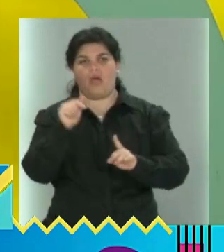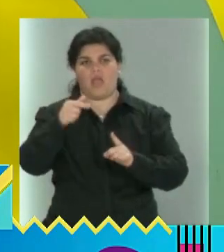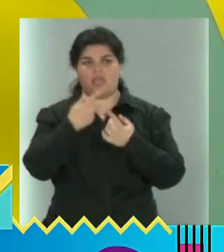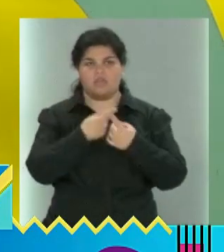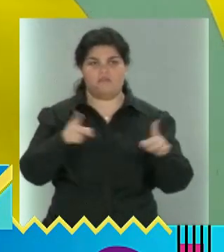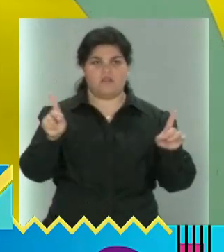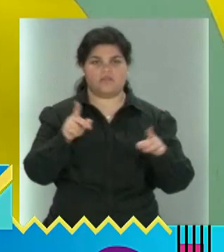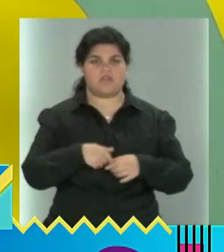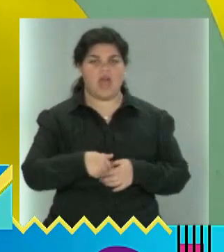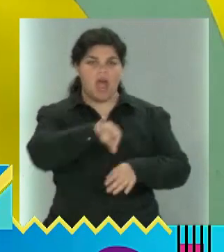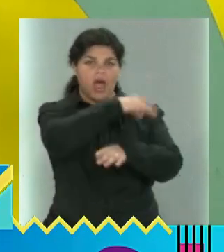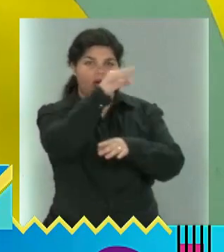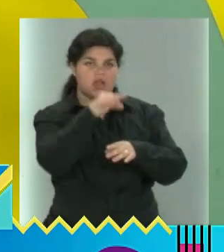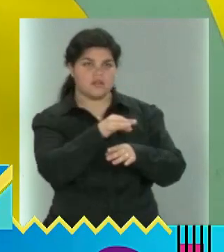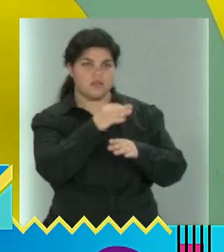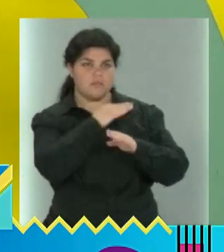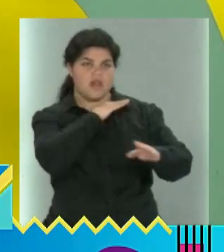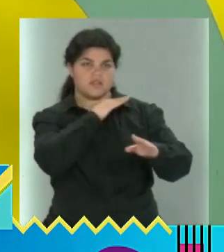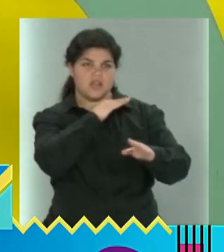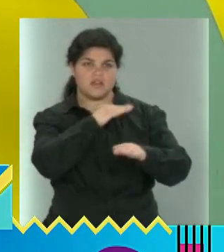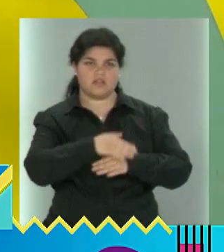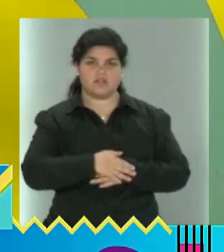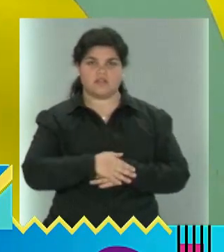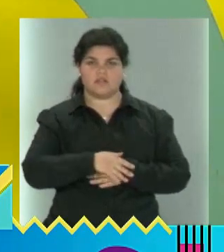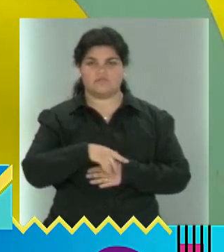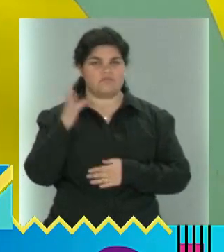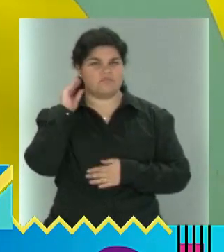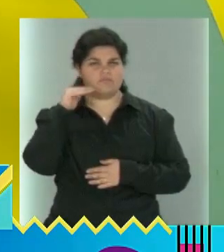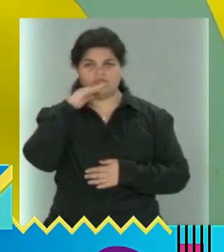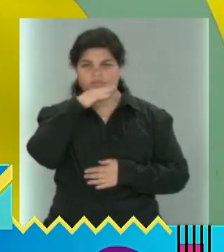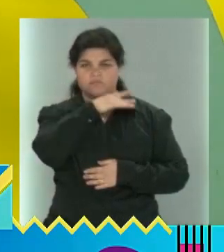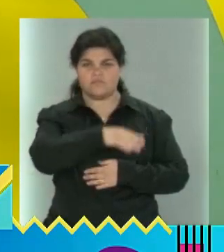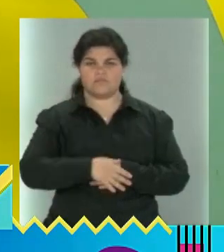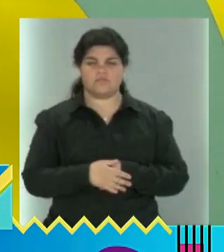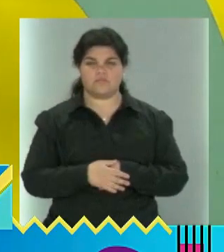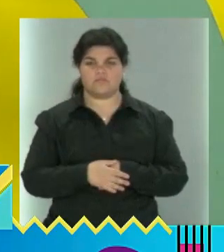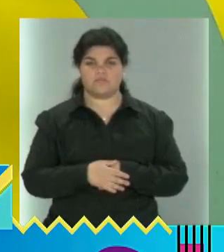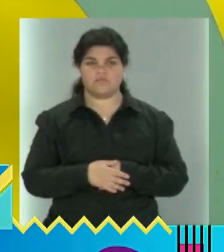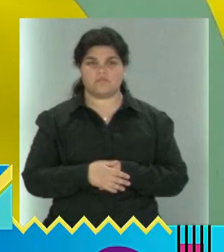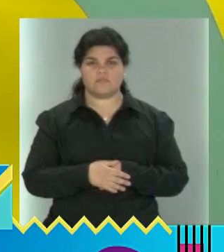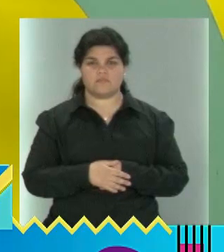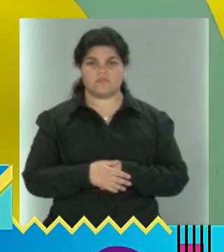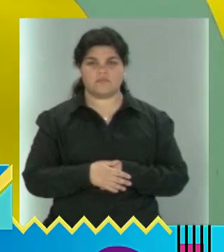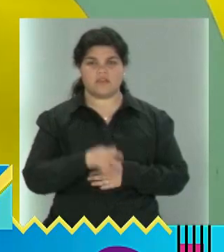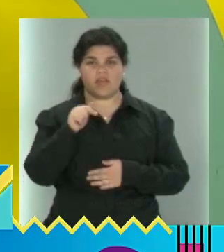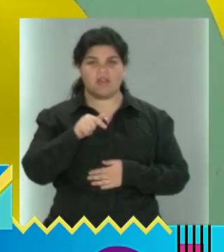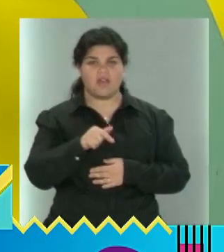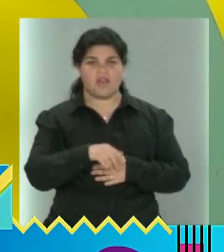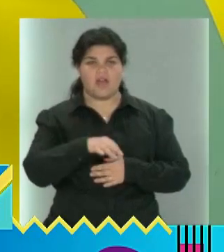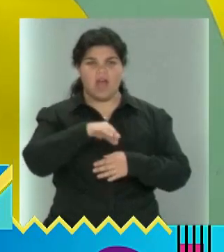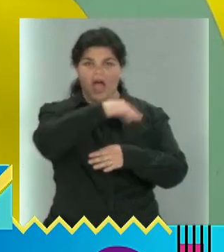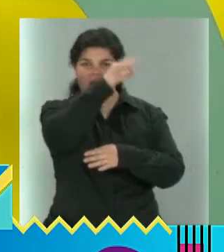entre arte marcial y arte deportivo. Porque el arte marcial lo que lleva es